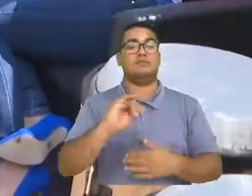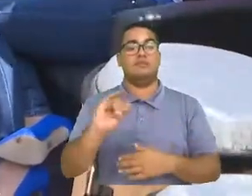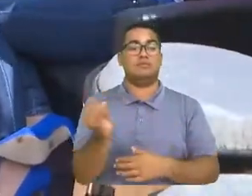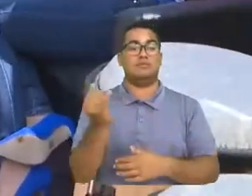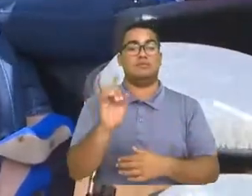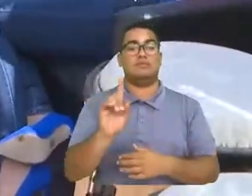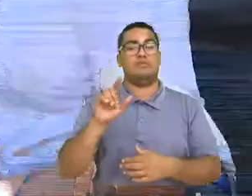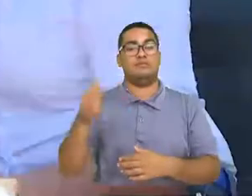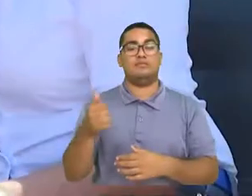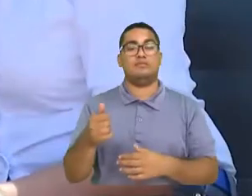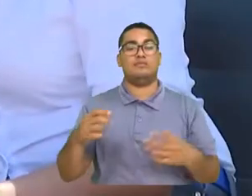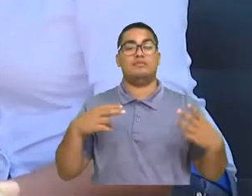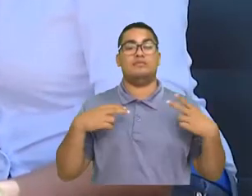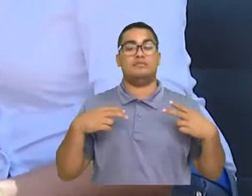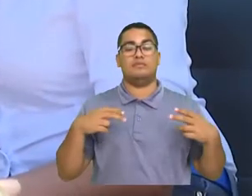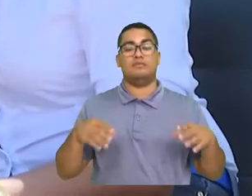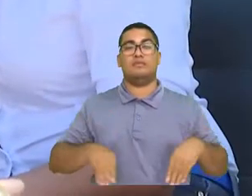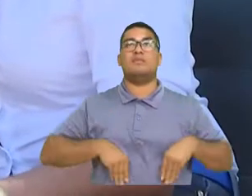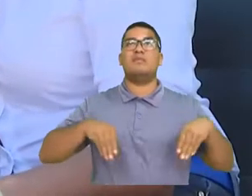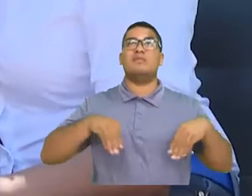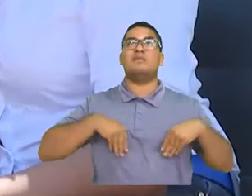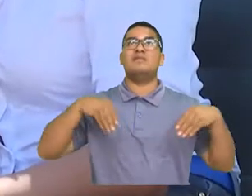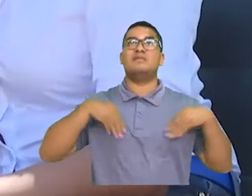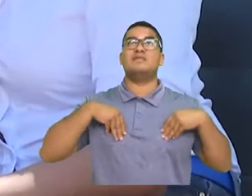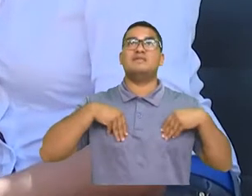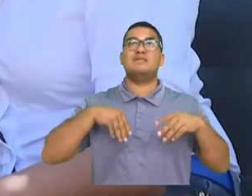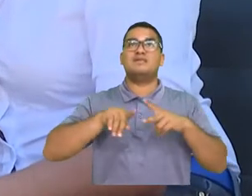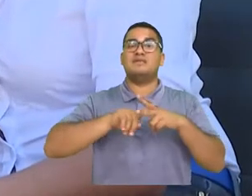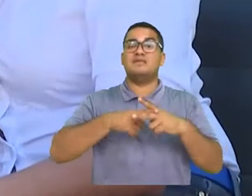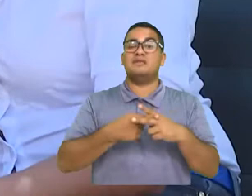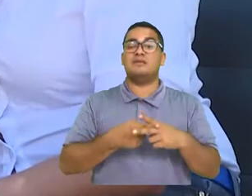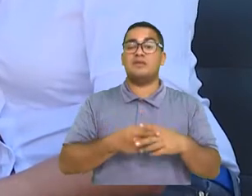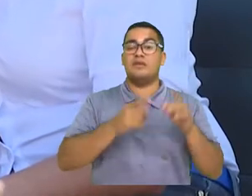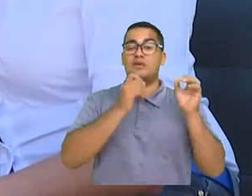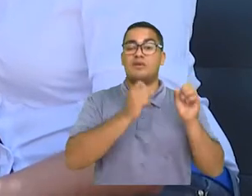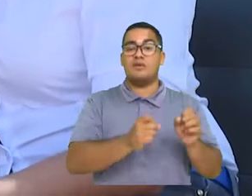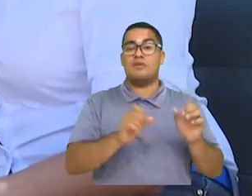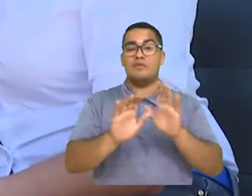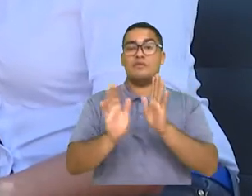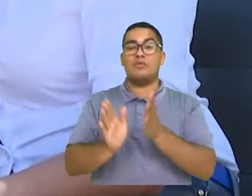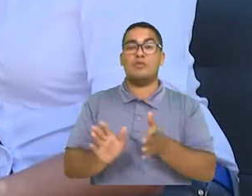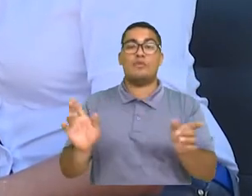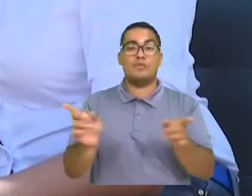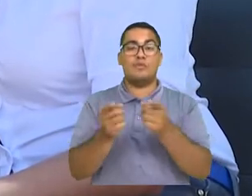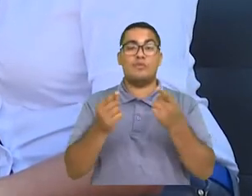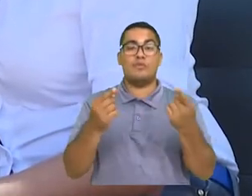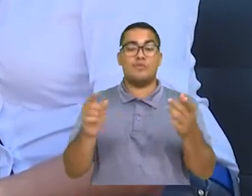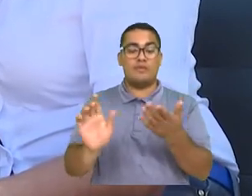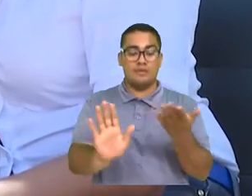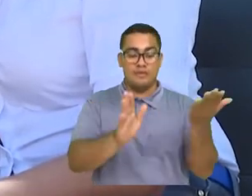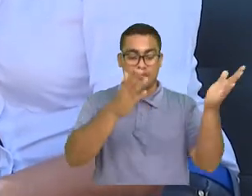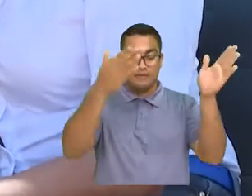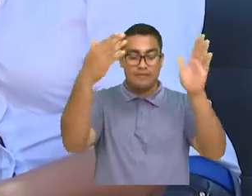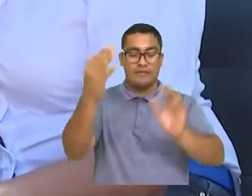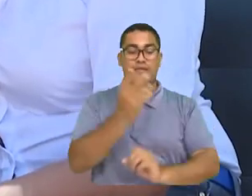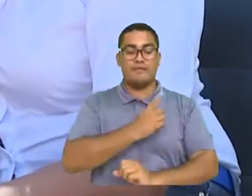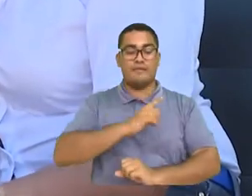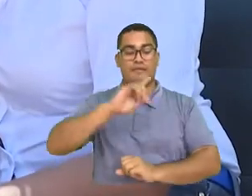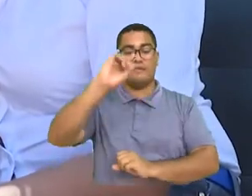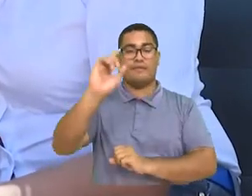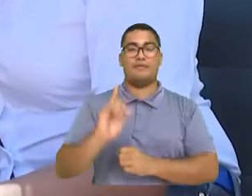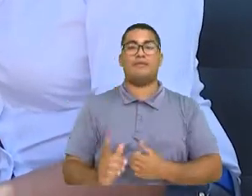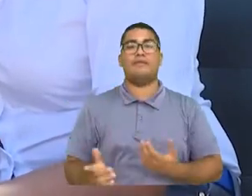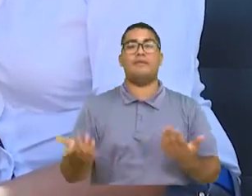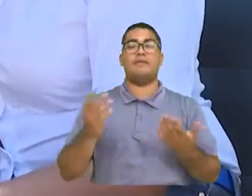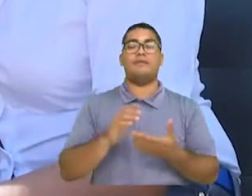en Juigalpa. Son músicos que a través de su arte rinden alabanza, rinden tributo a nuestro